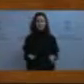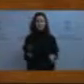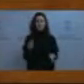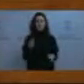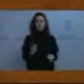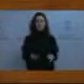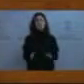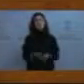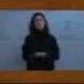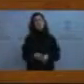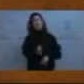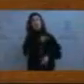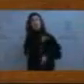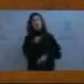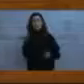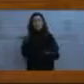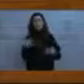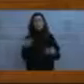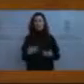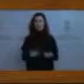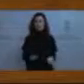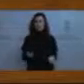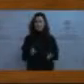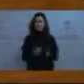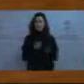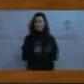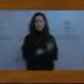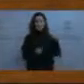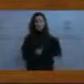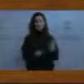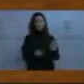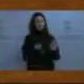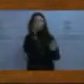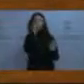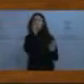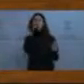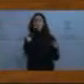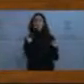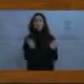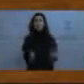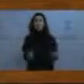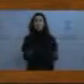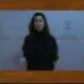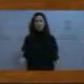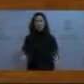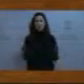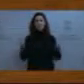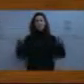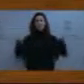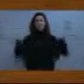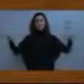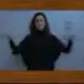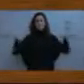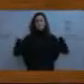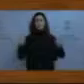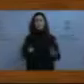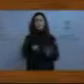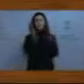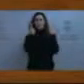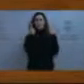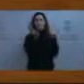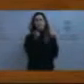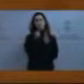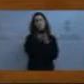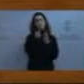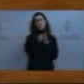cohetes. Y ustedes, salvo que me presente aquí un plan, seguiremos igual. Actividad física. Estamos 6 puntos por debajo, datos